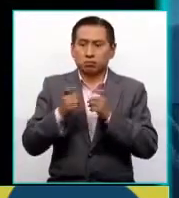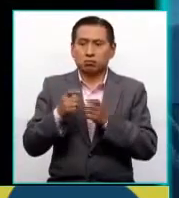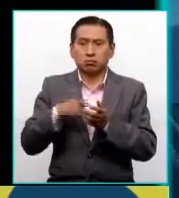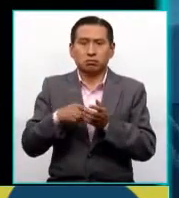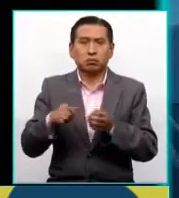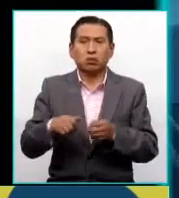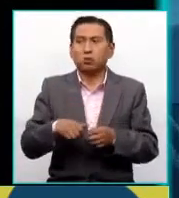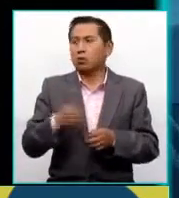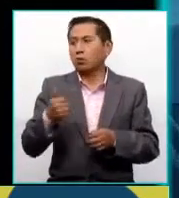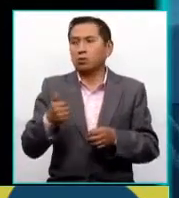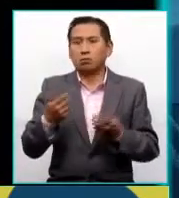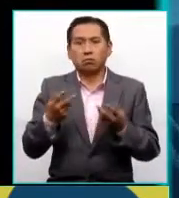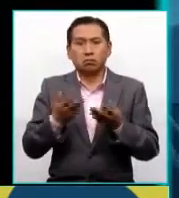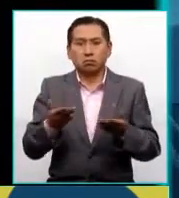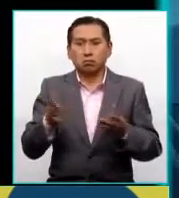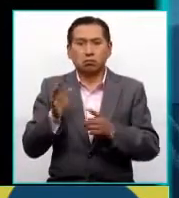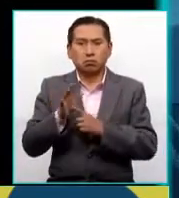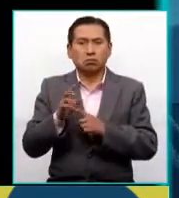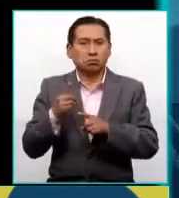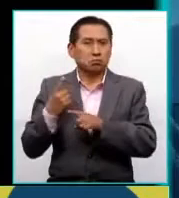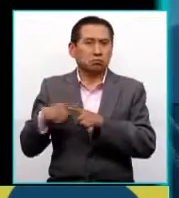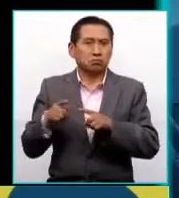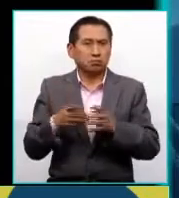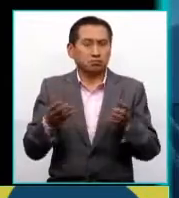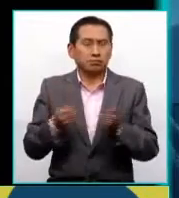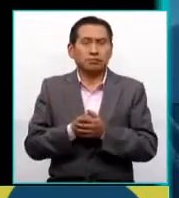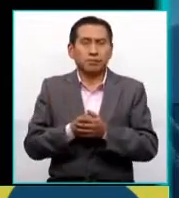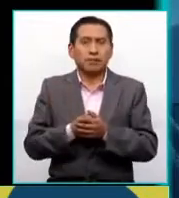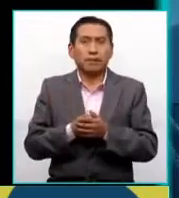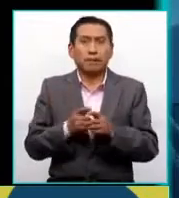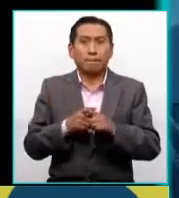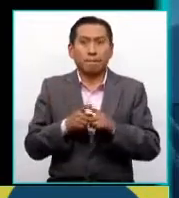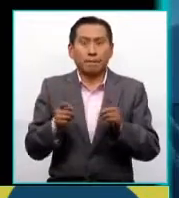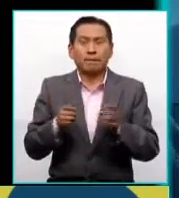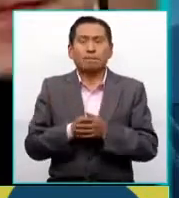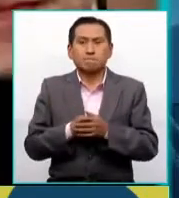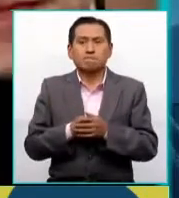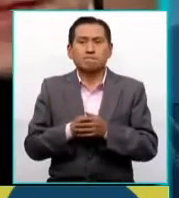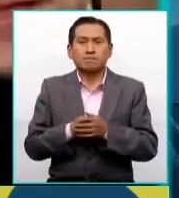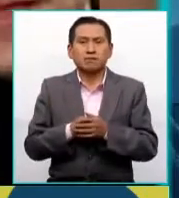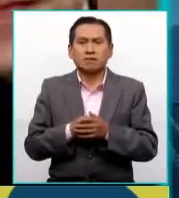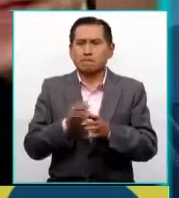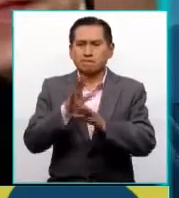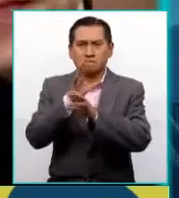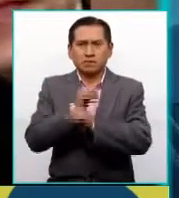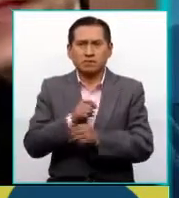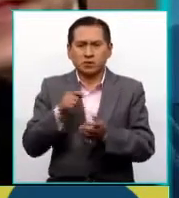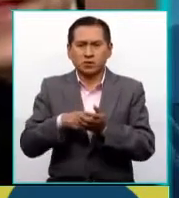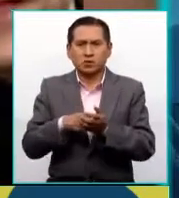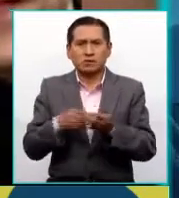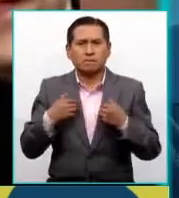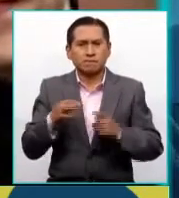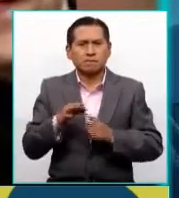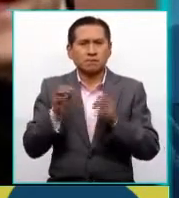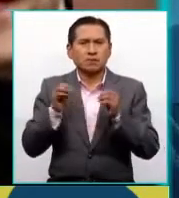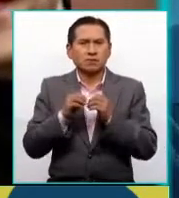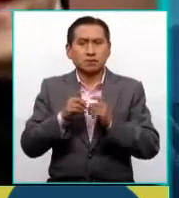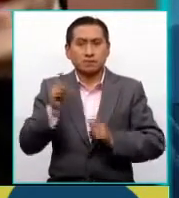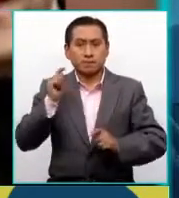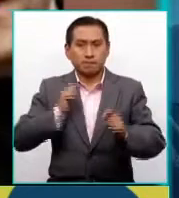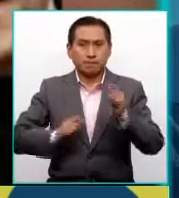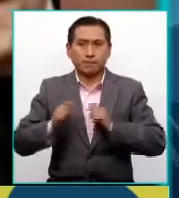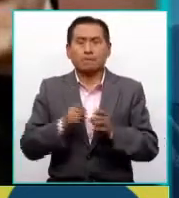o proyecciones de pantallas. Pero, como de costumbre, y esto es algo muy característico del